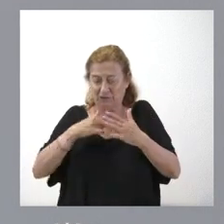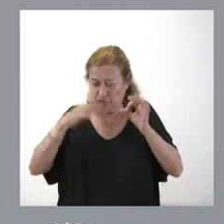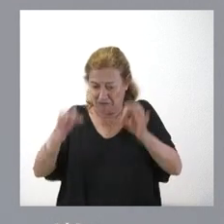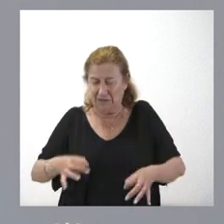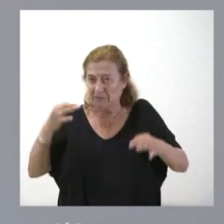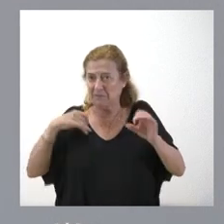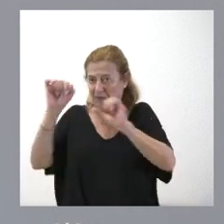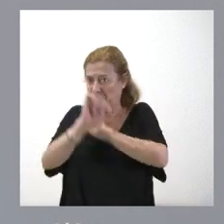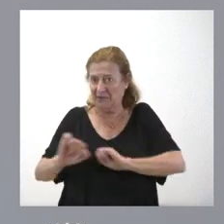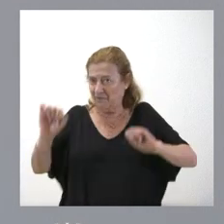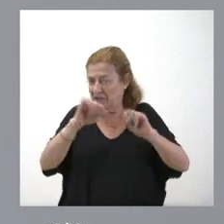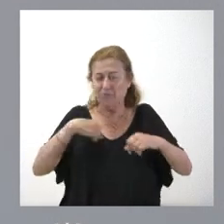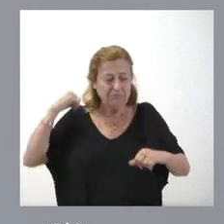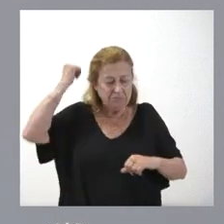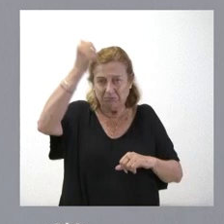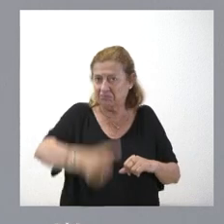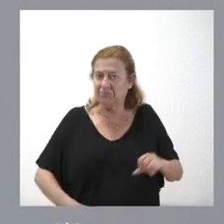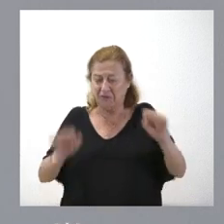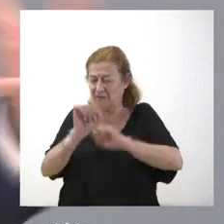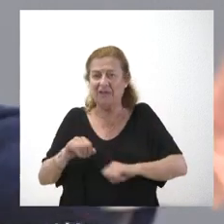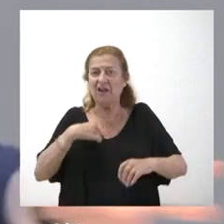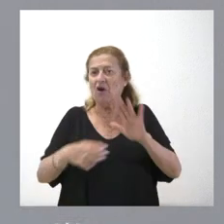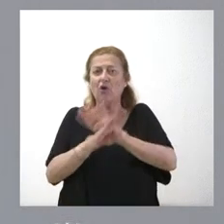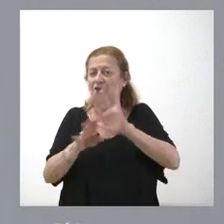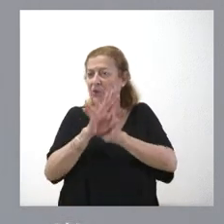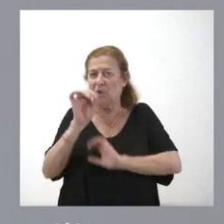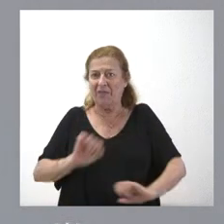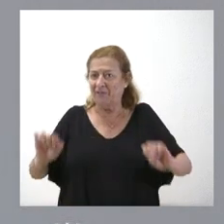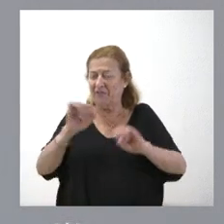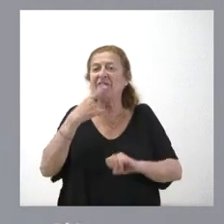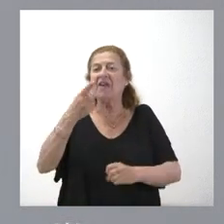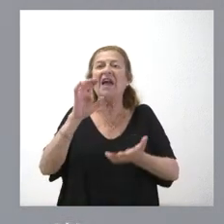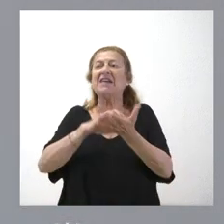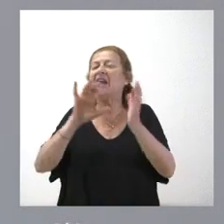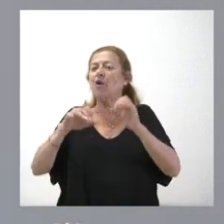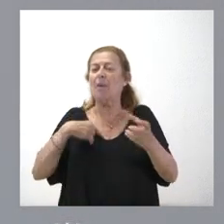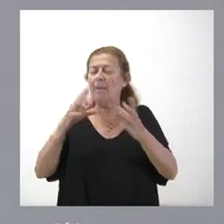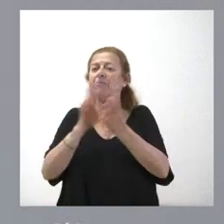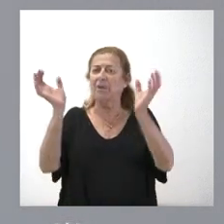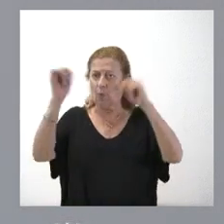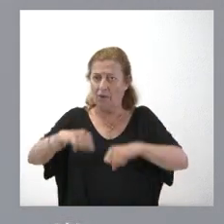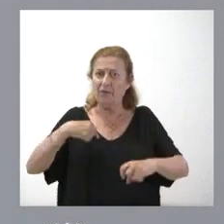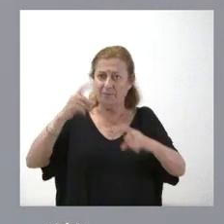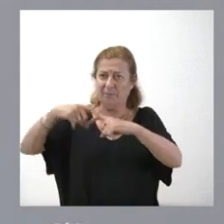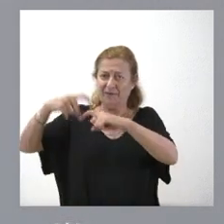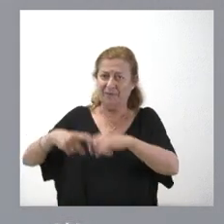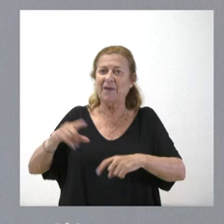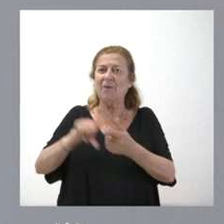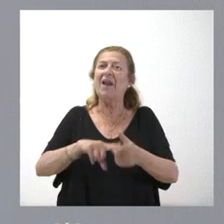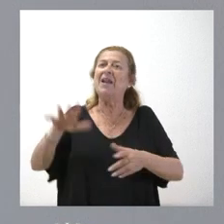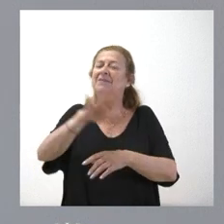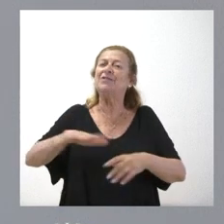siempre son los principios que defendemos los que Seguiremos defendiendo los que han hecho que Castilla y León participe en estos acuerdos son unos principios basados en la